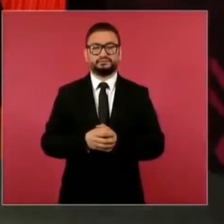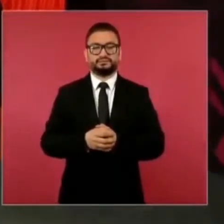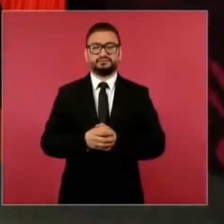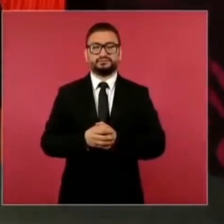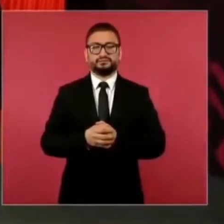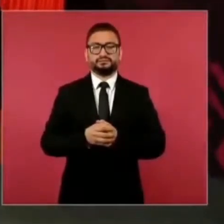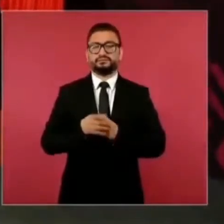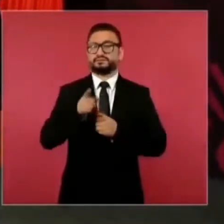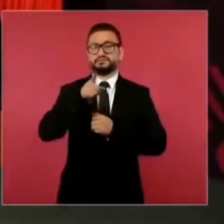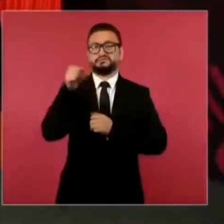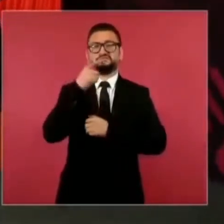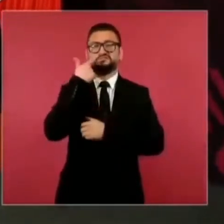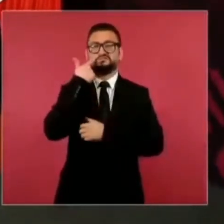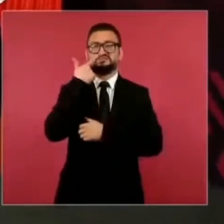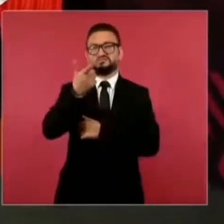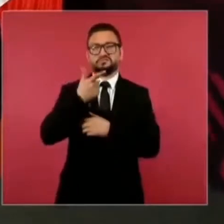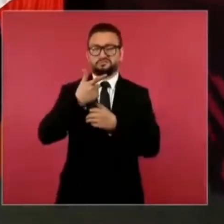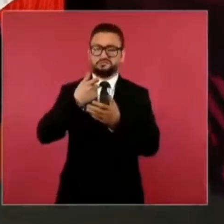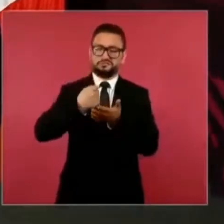autorizar